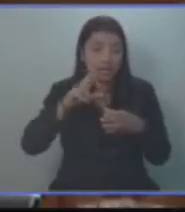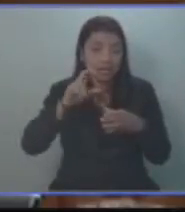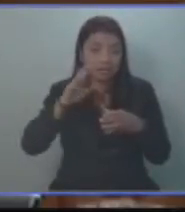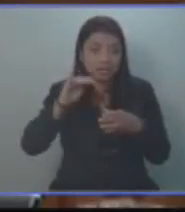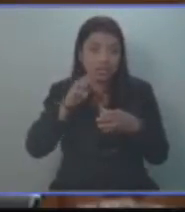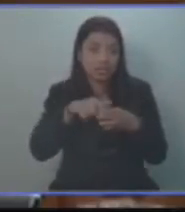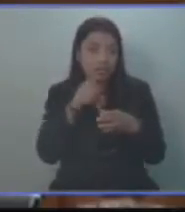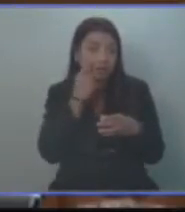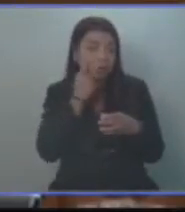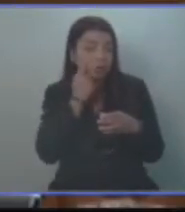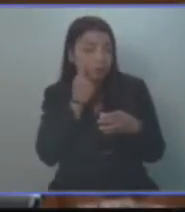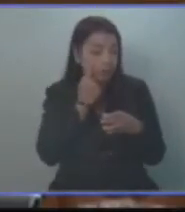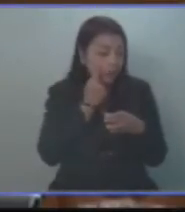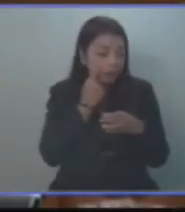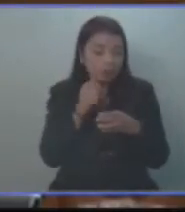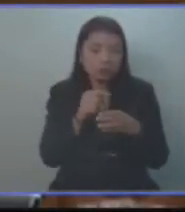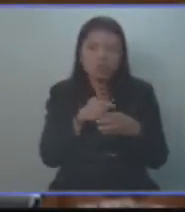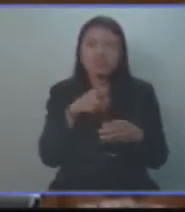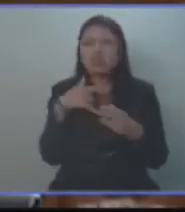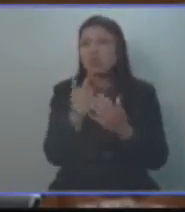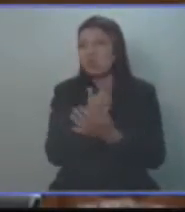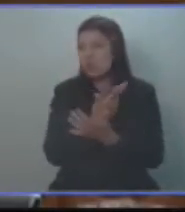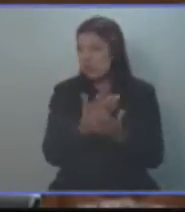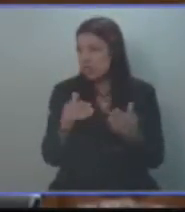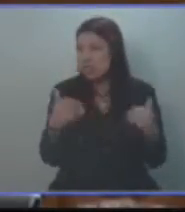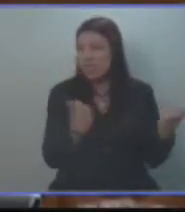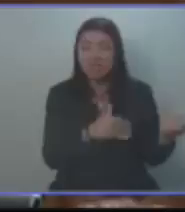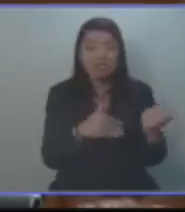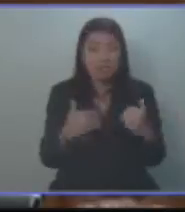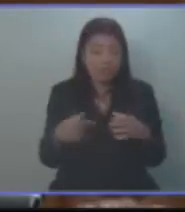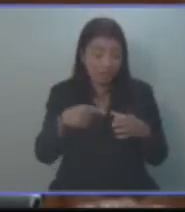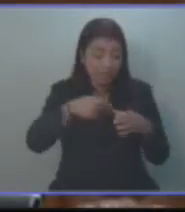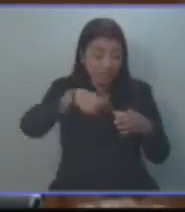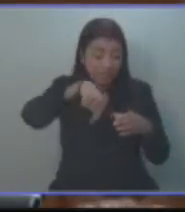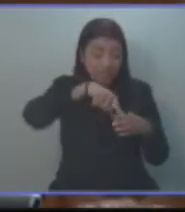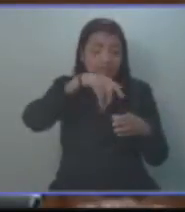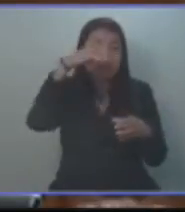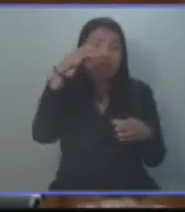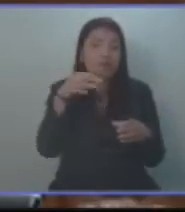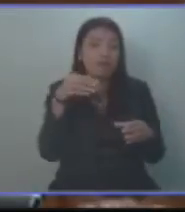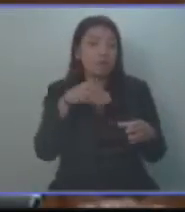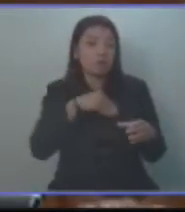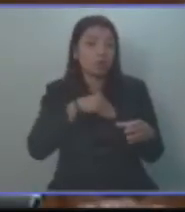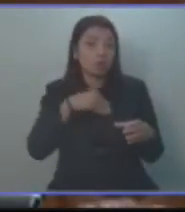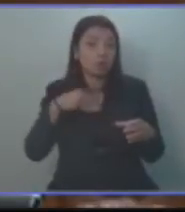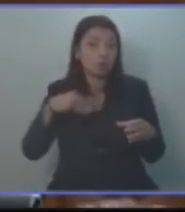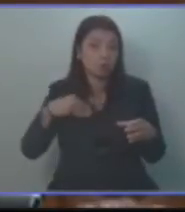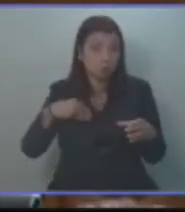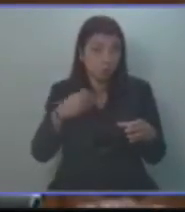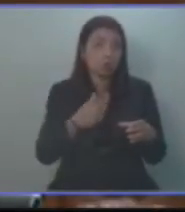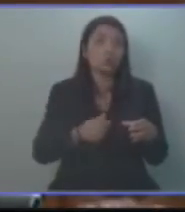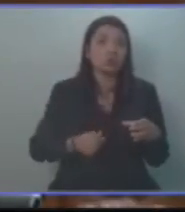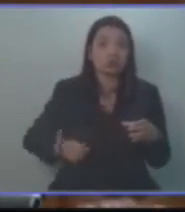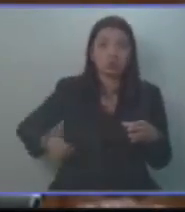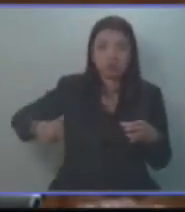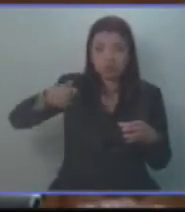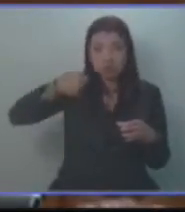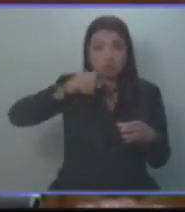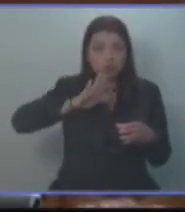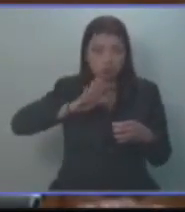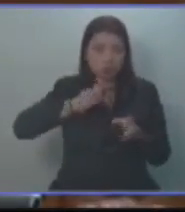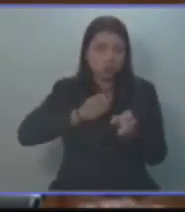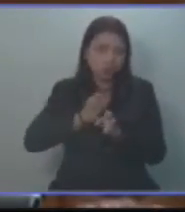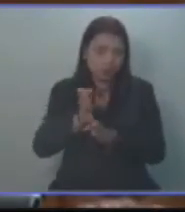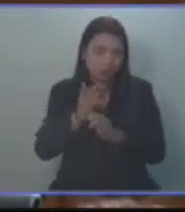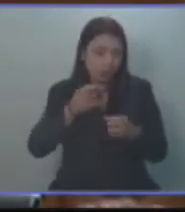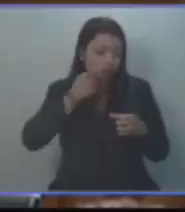39. Toda actividad clínica asistencial de los residentes debe ser supervisada por el médico de la especialidad que